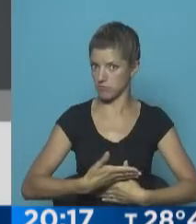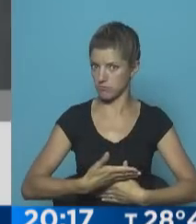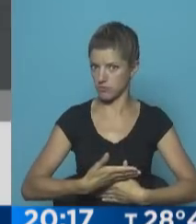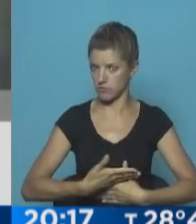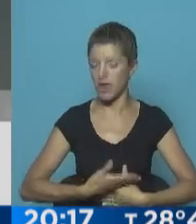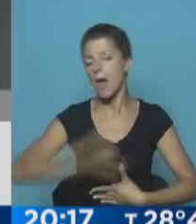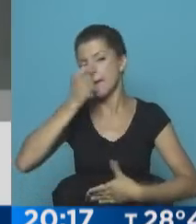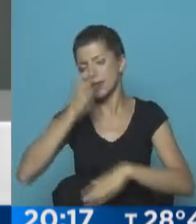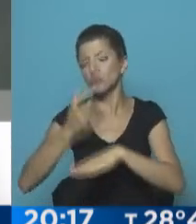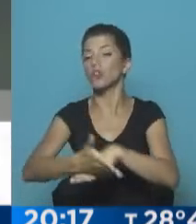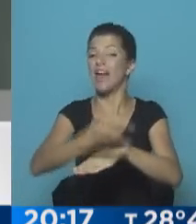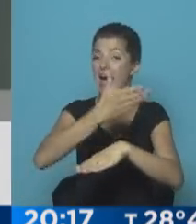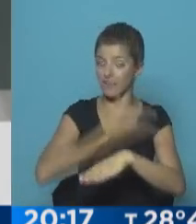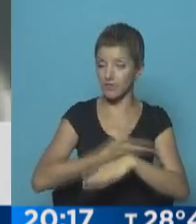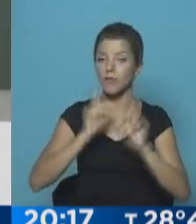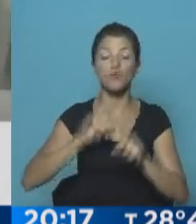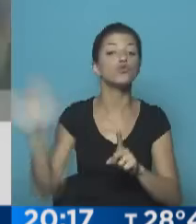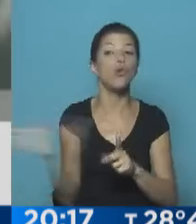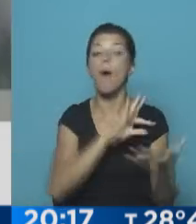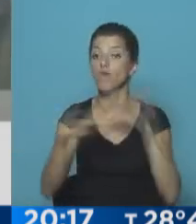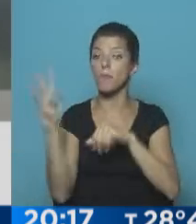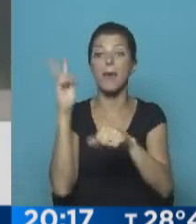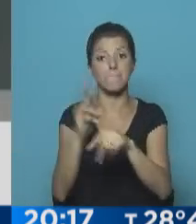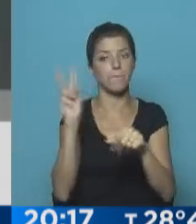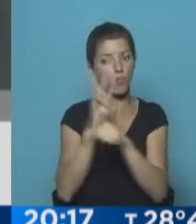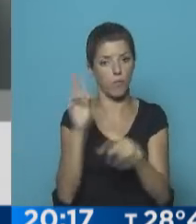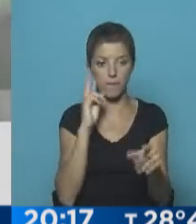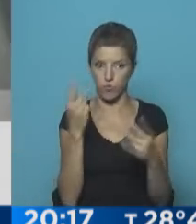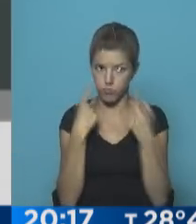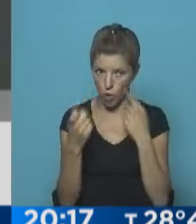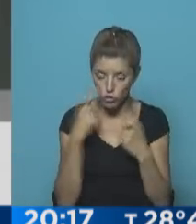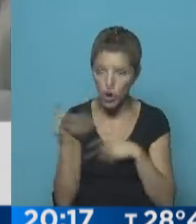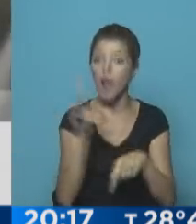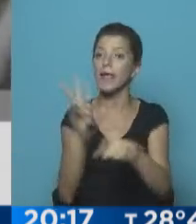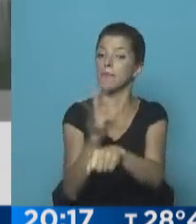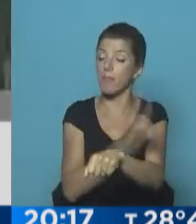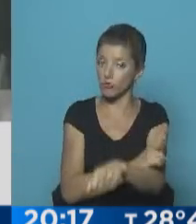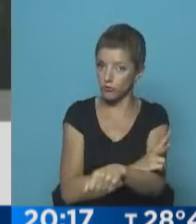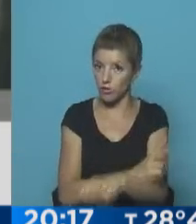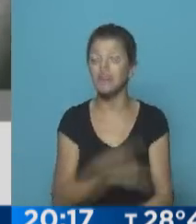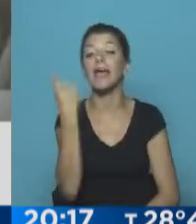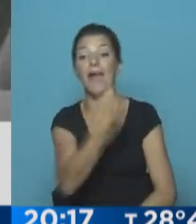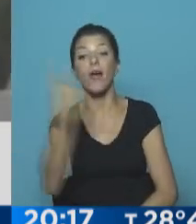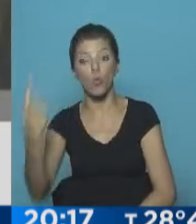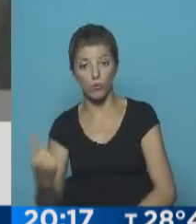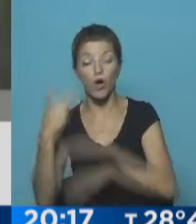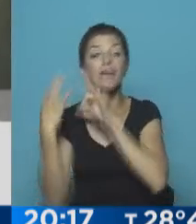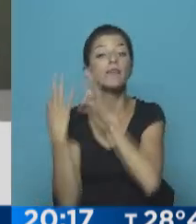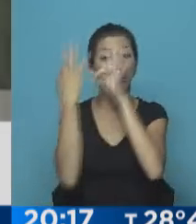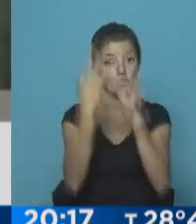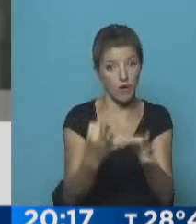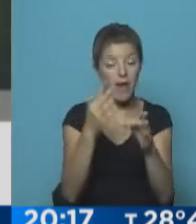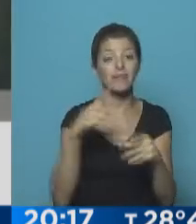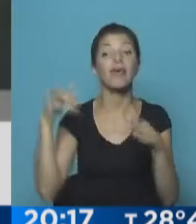Varios minutos antes se tomaron todas las medidas de precaución. Y así, custodiado, protegido, cada uno de ellos son subidos a